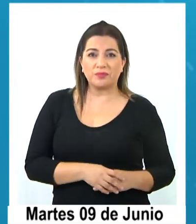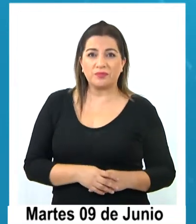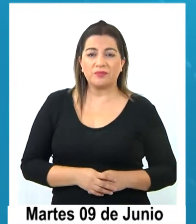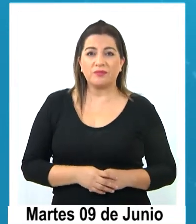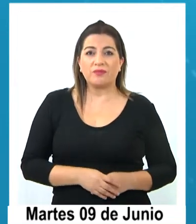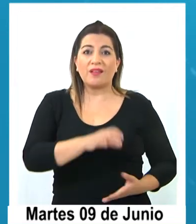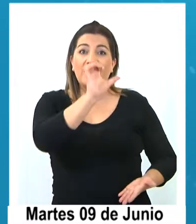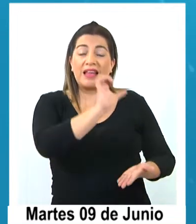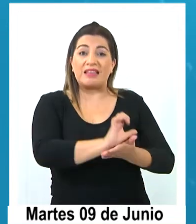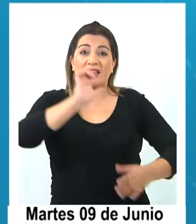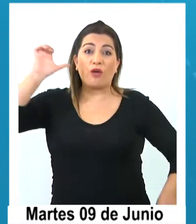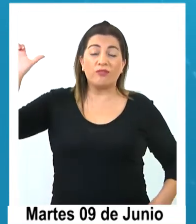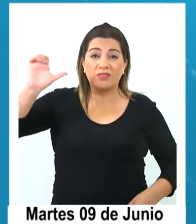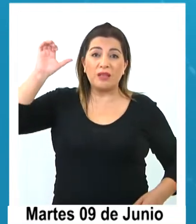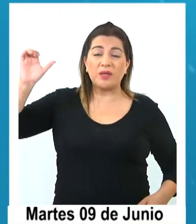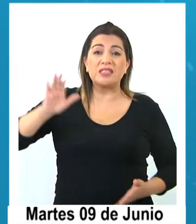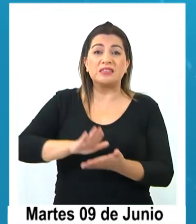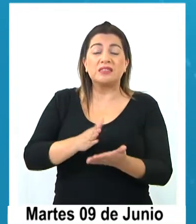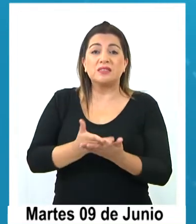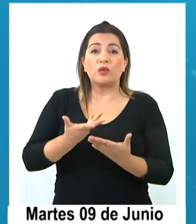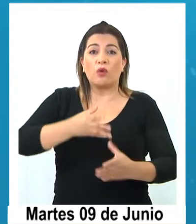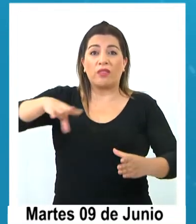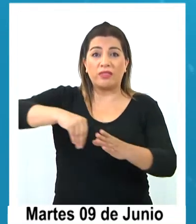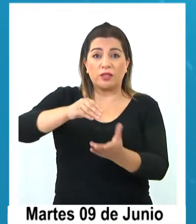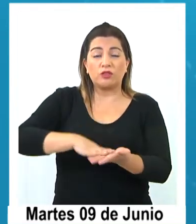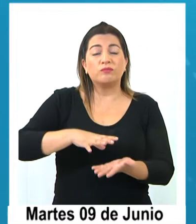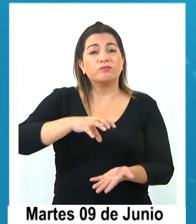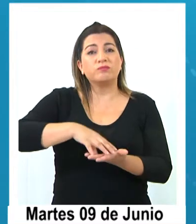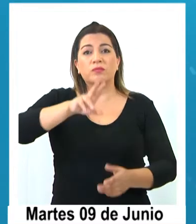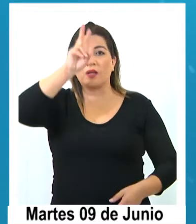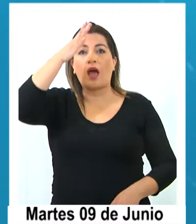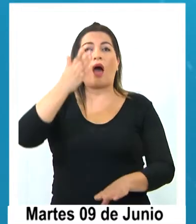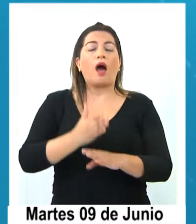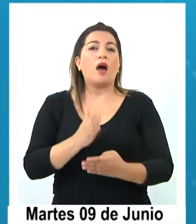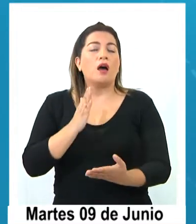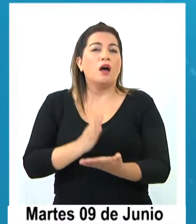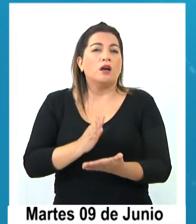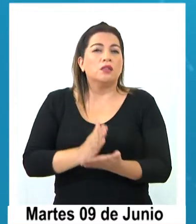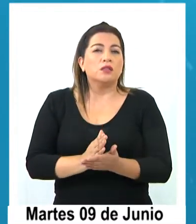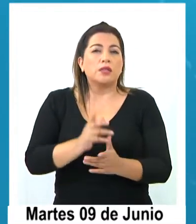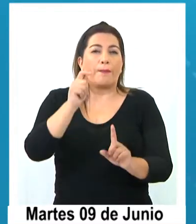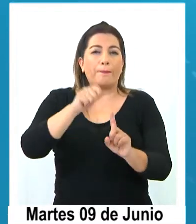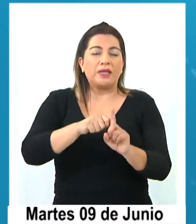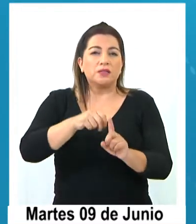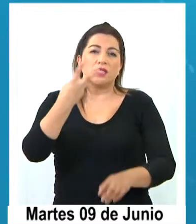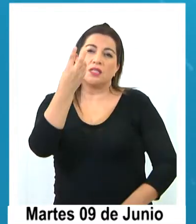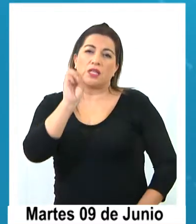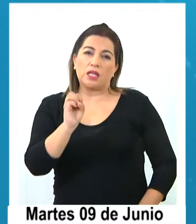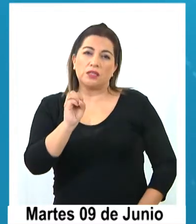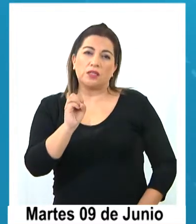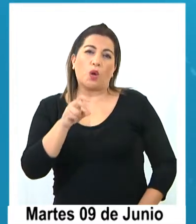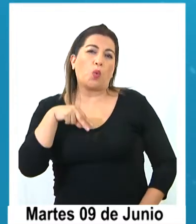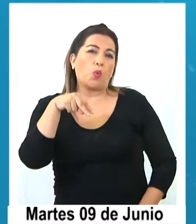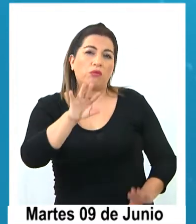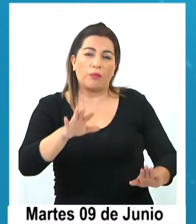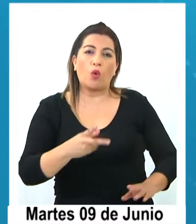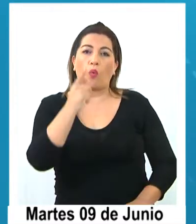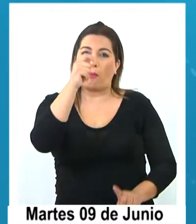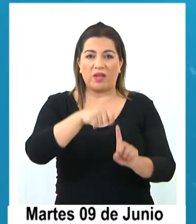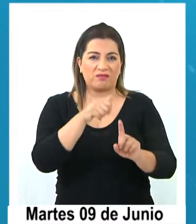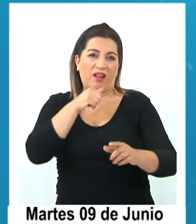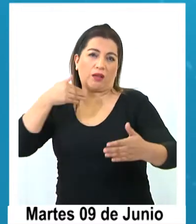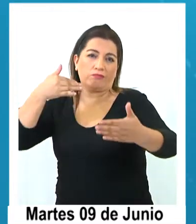Mira, el estado de emergencia sanitario dura hasta el treinta de junio. Tenemos para un mes más todavía, ¿no?